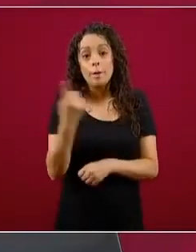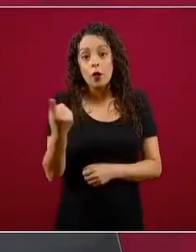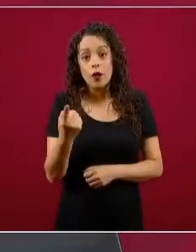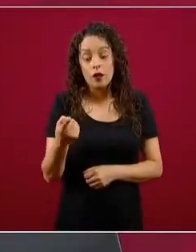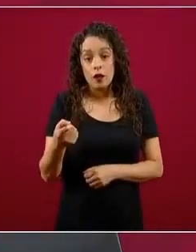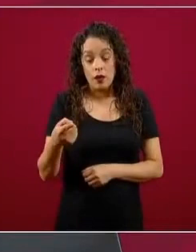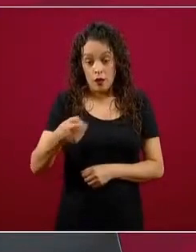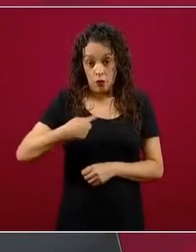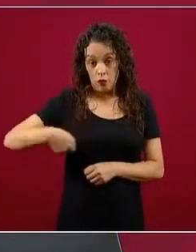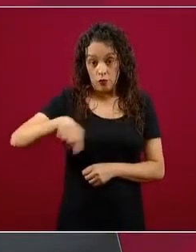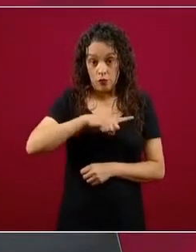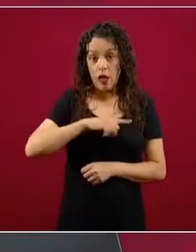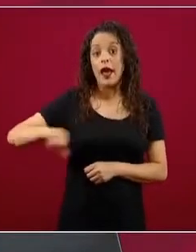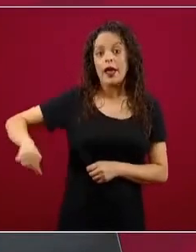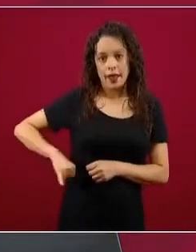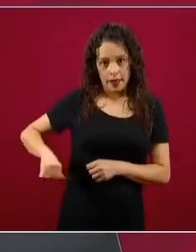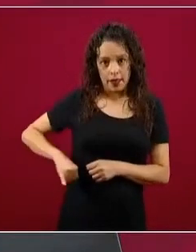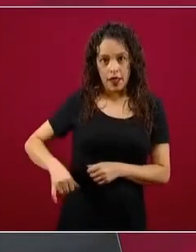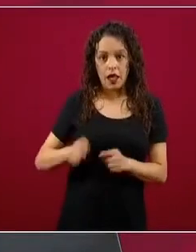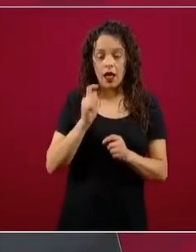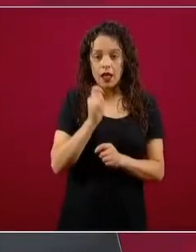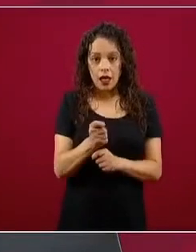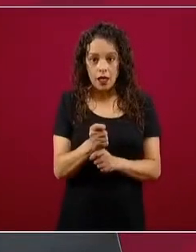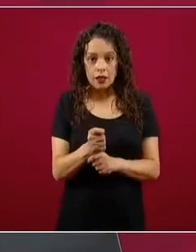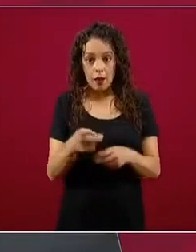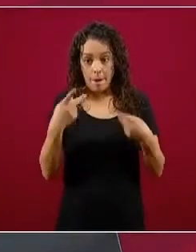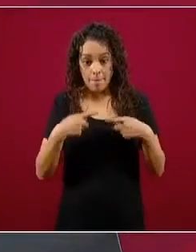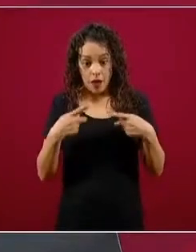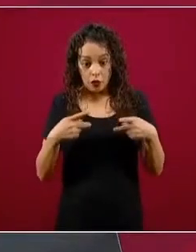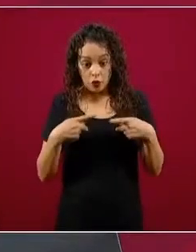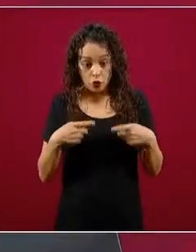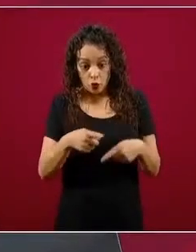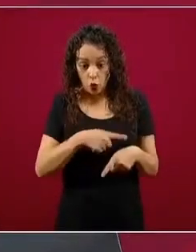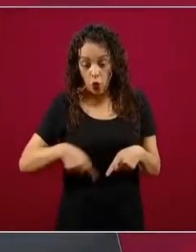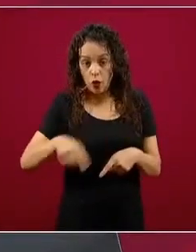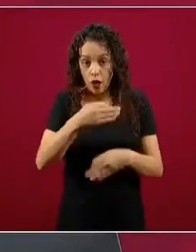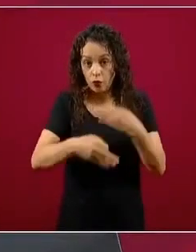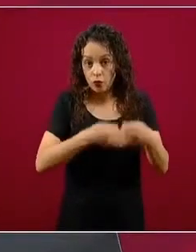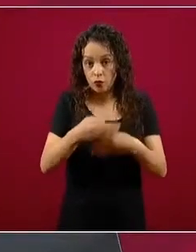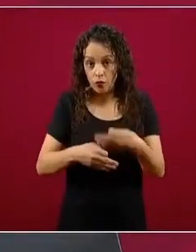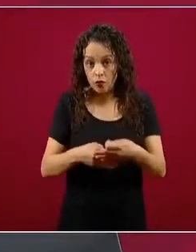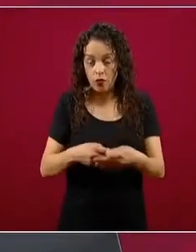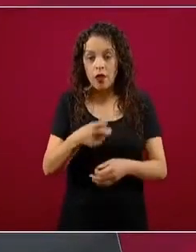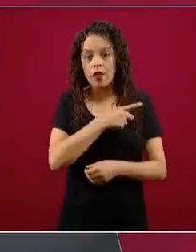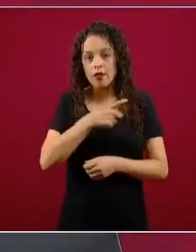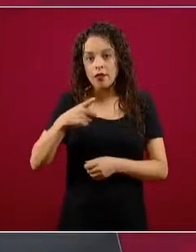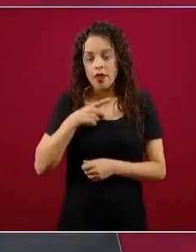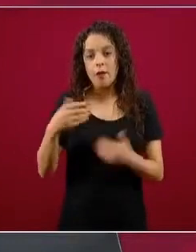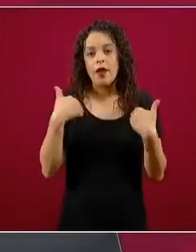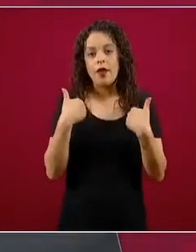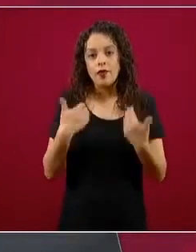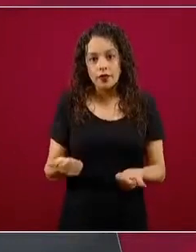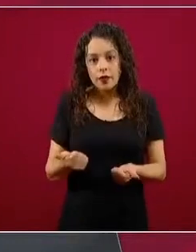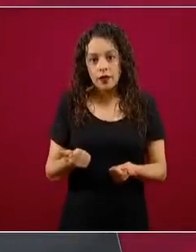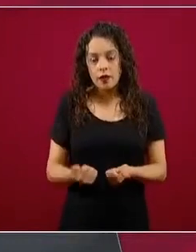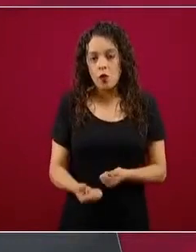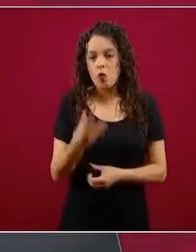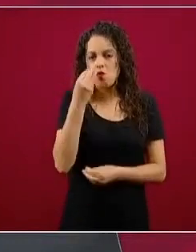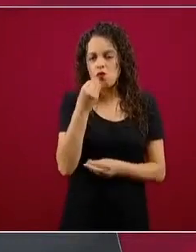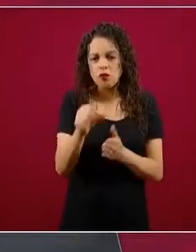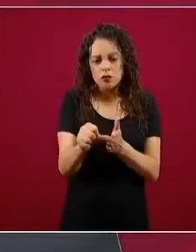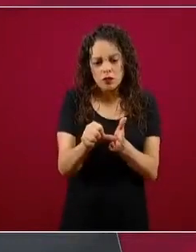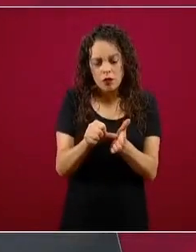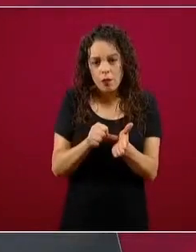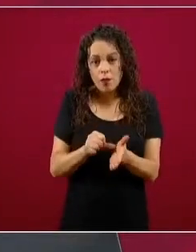en su conjunto se incorpore a la idea de que vamos a vivir con este virus por muchos meses,